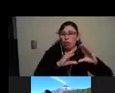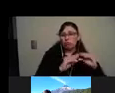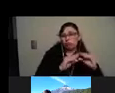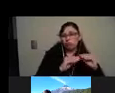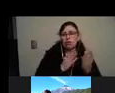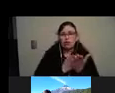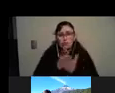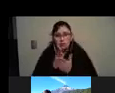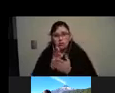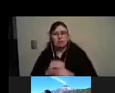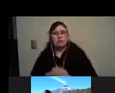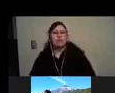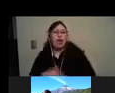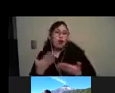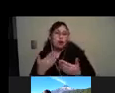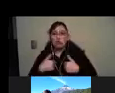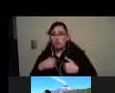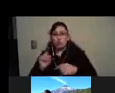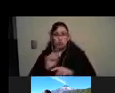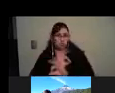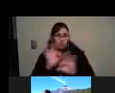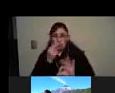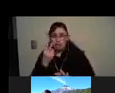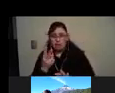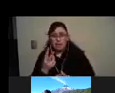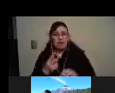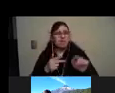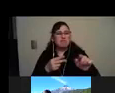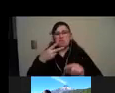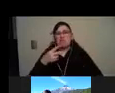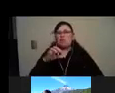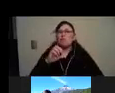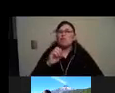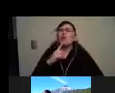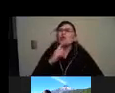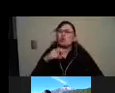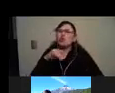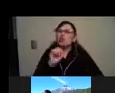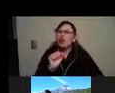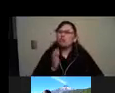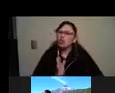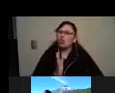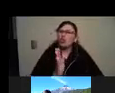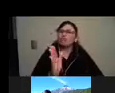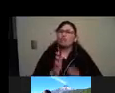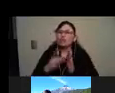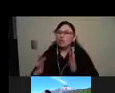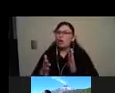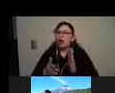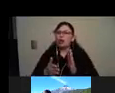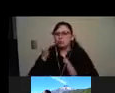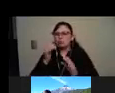visto ningún niño con parálisis cerebral donde la hipotonía permanezca en el tiempo como una secuela crónica.